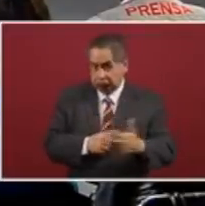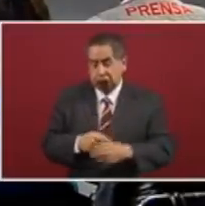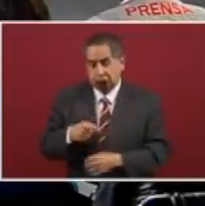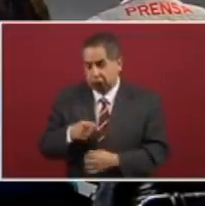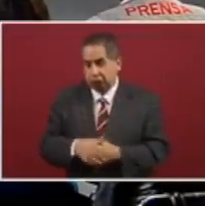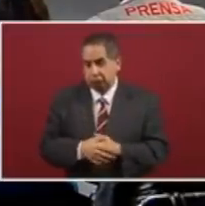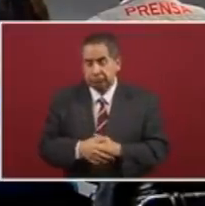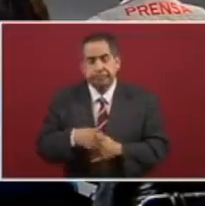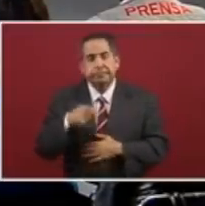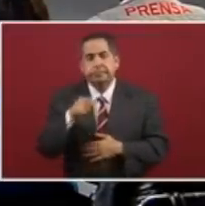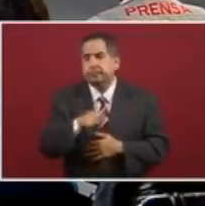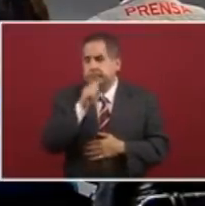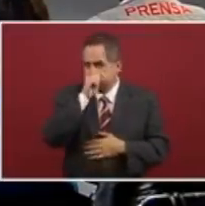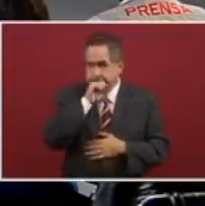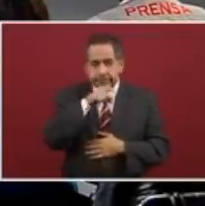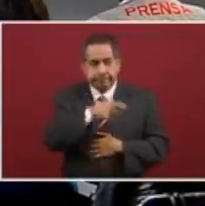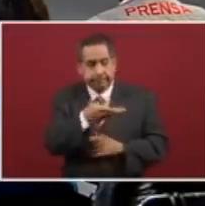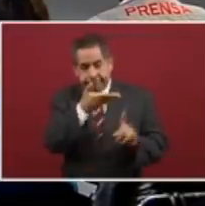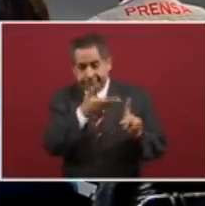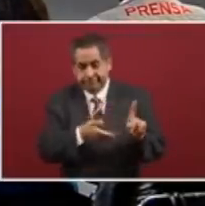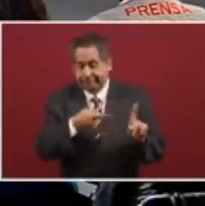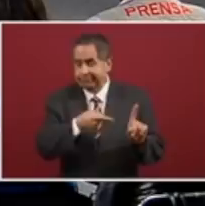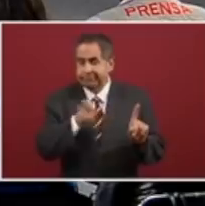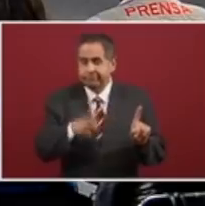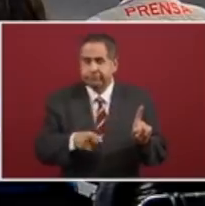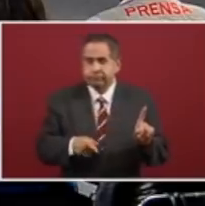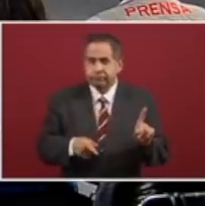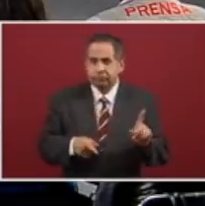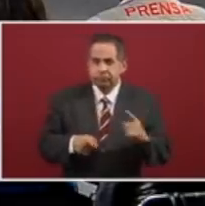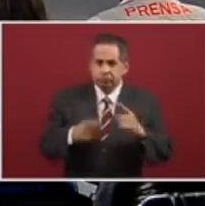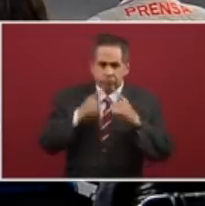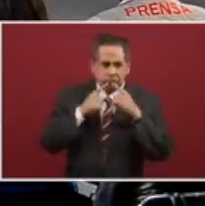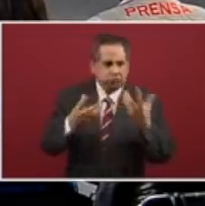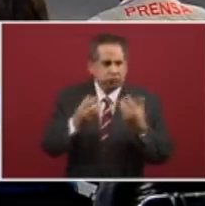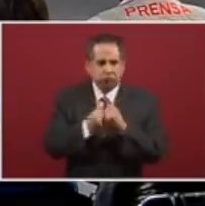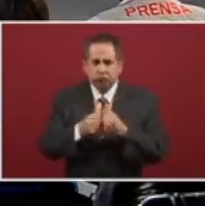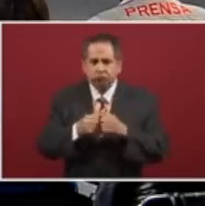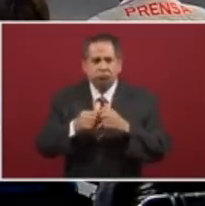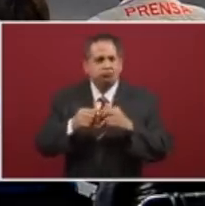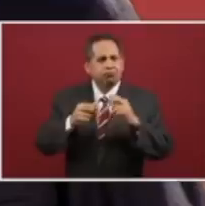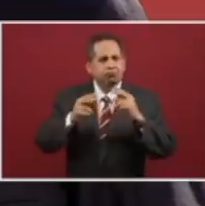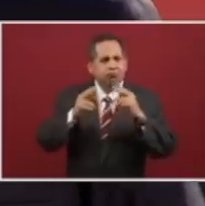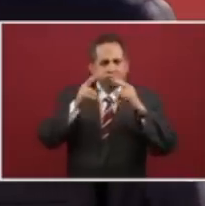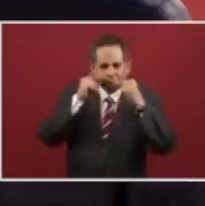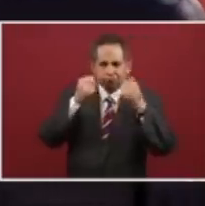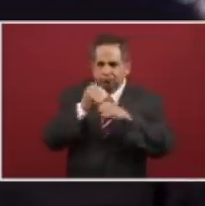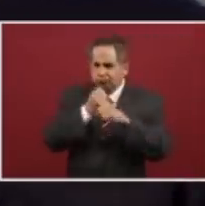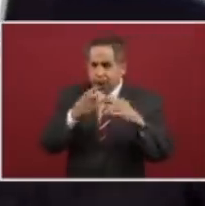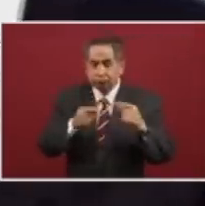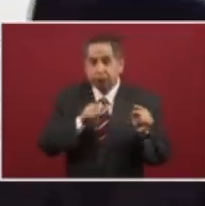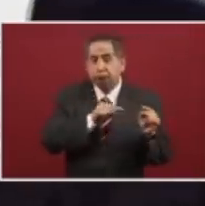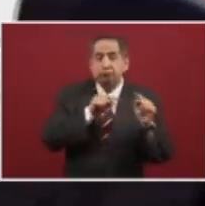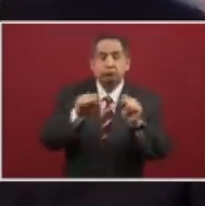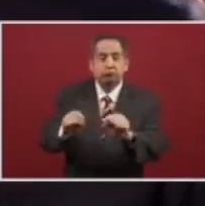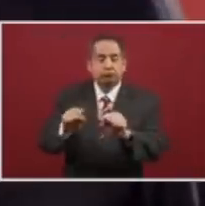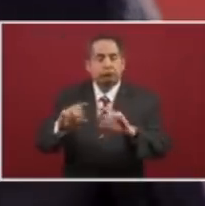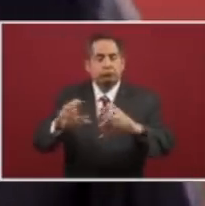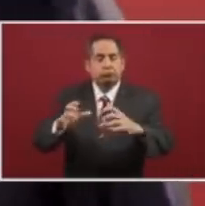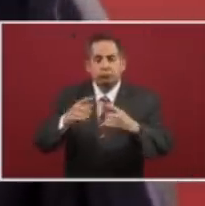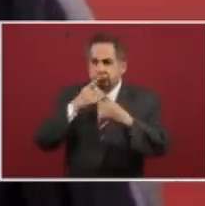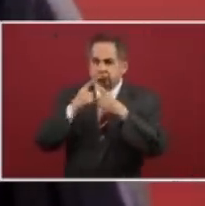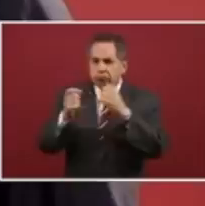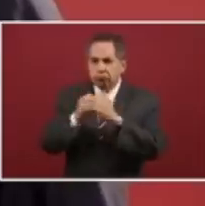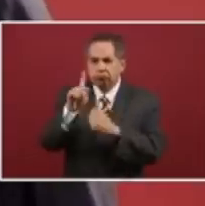entre otras cosas enviado del zapatismo a la convención de aguascalientes y